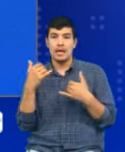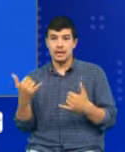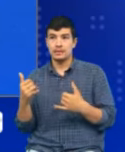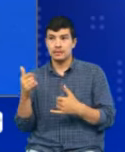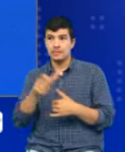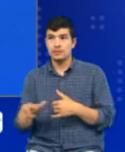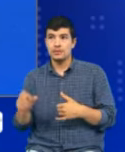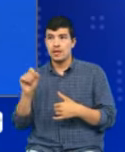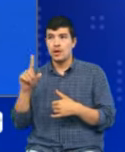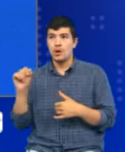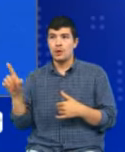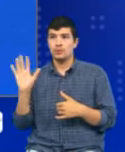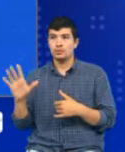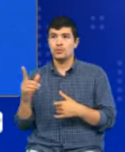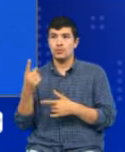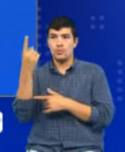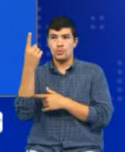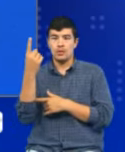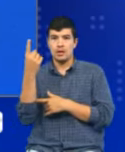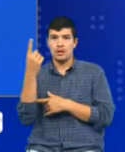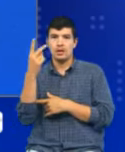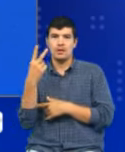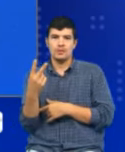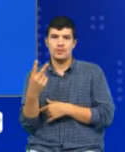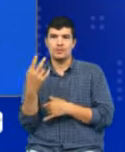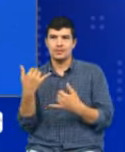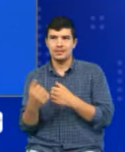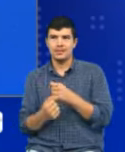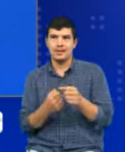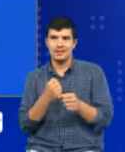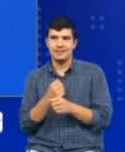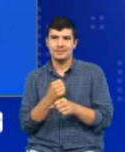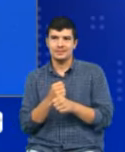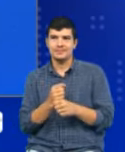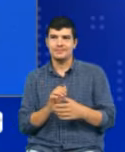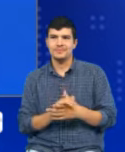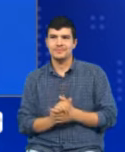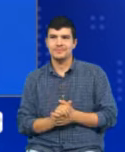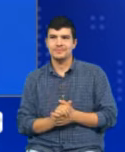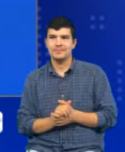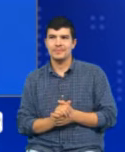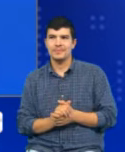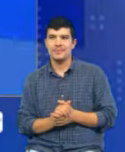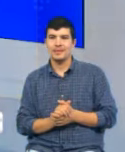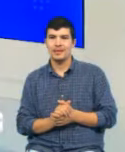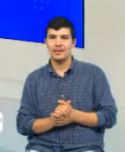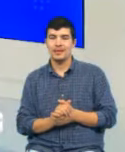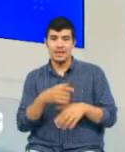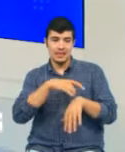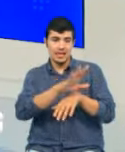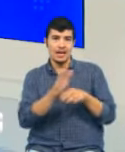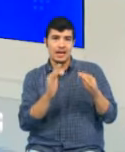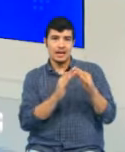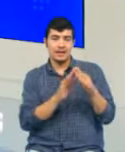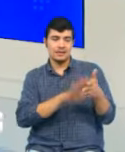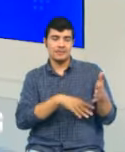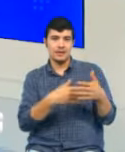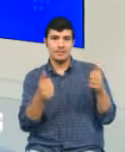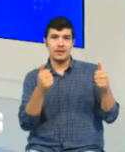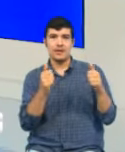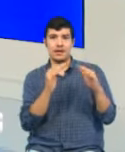detención carcelaria una hasta el momento y dos en el 2017 hasta ahora a ninguno se les ha dado detención